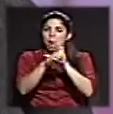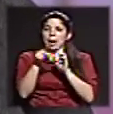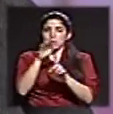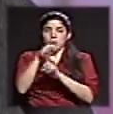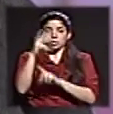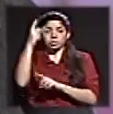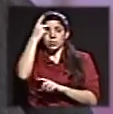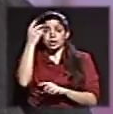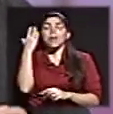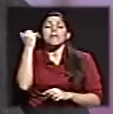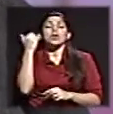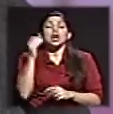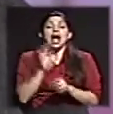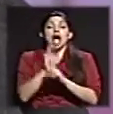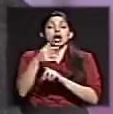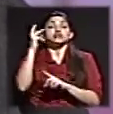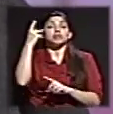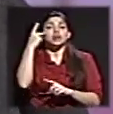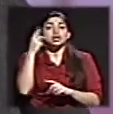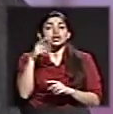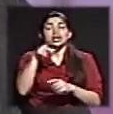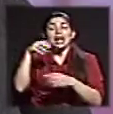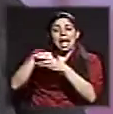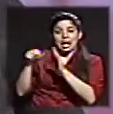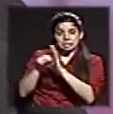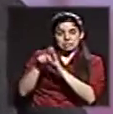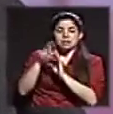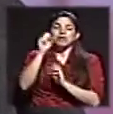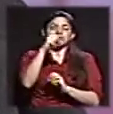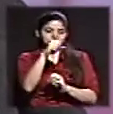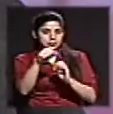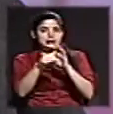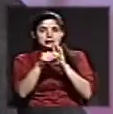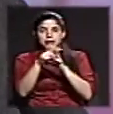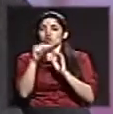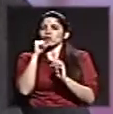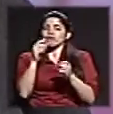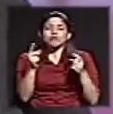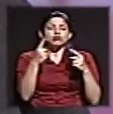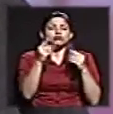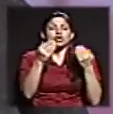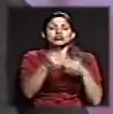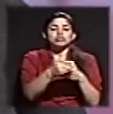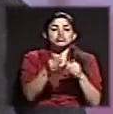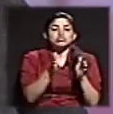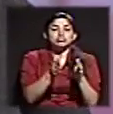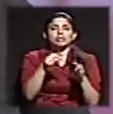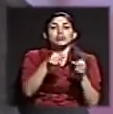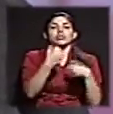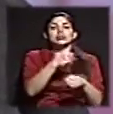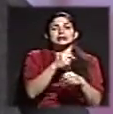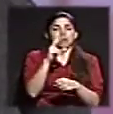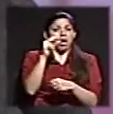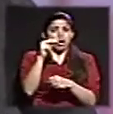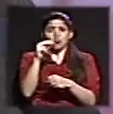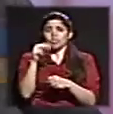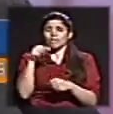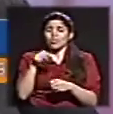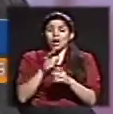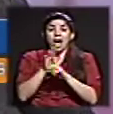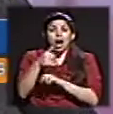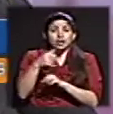porque todo el acoso político... En la Asamblea Legislativa. En la Asamblea Legislativa. O sea, que no se limita a las municipalidades, ¿verdad? No, el acoso y la violencia política